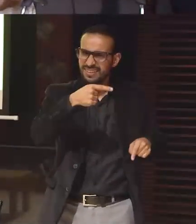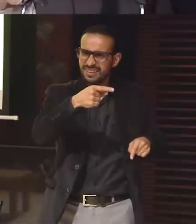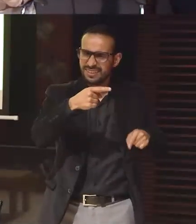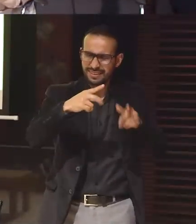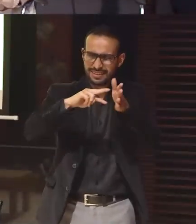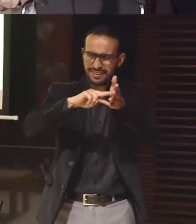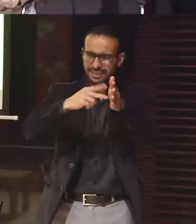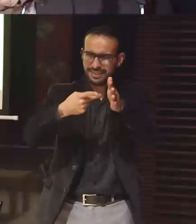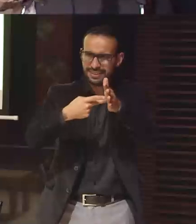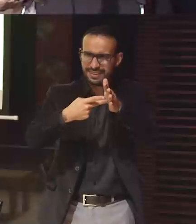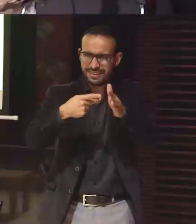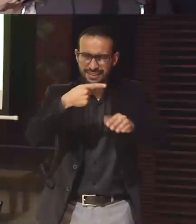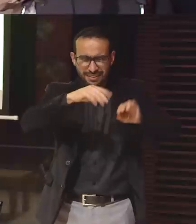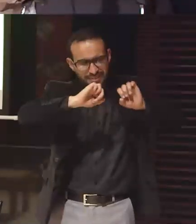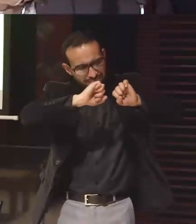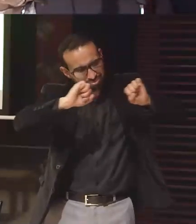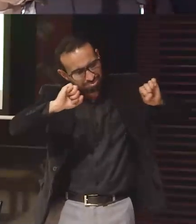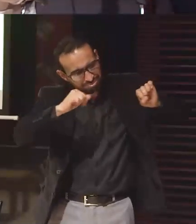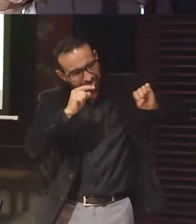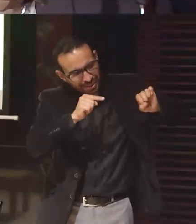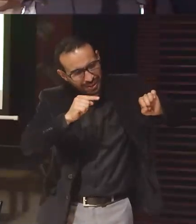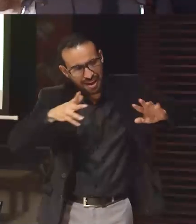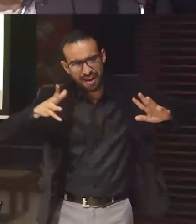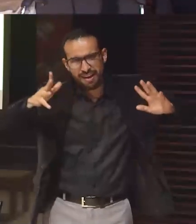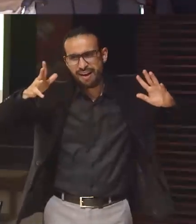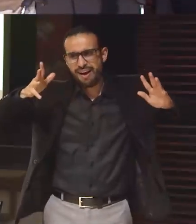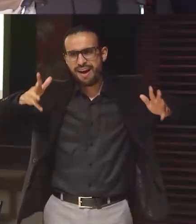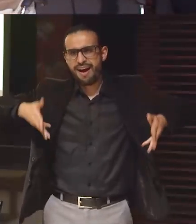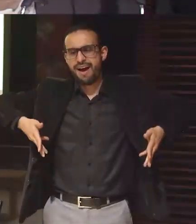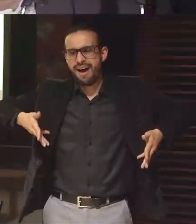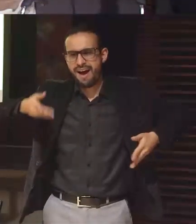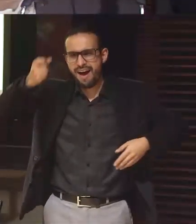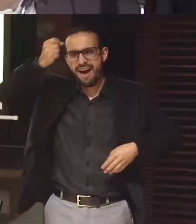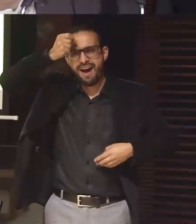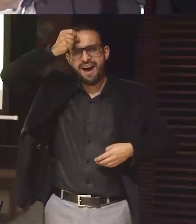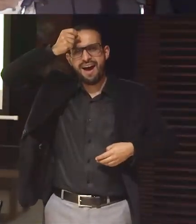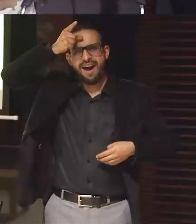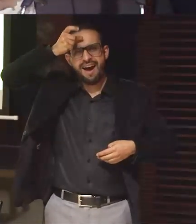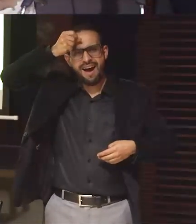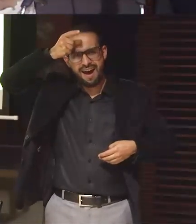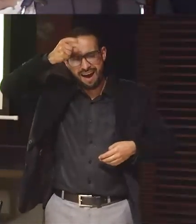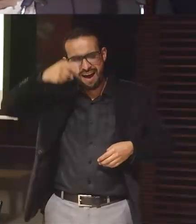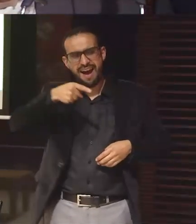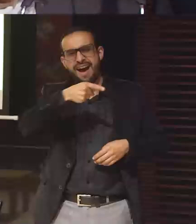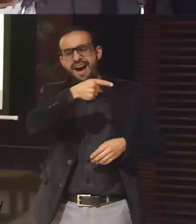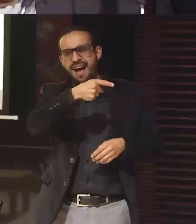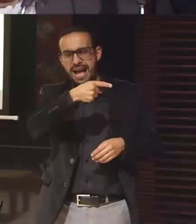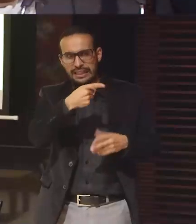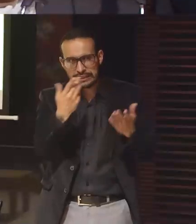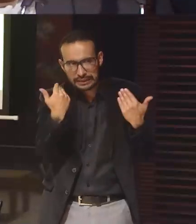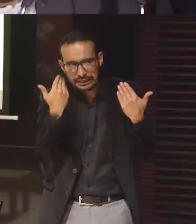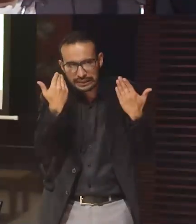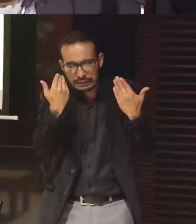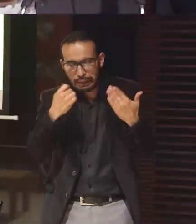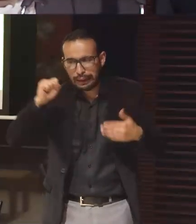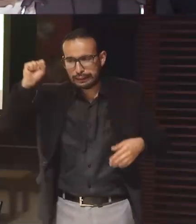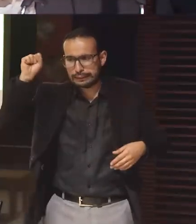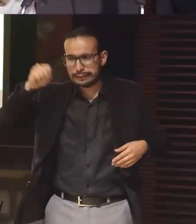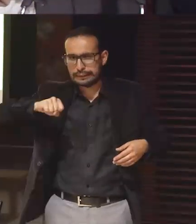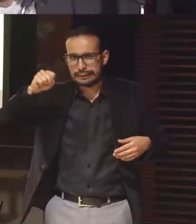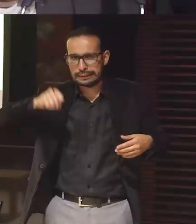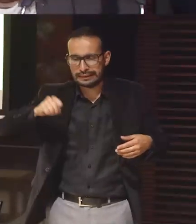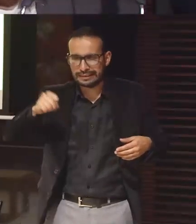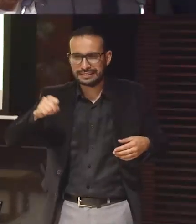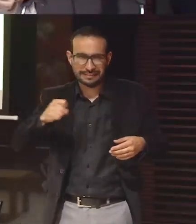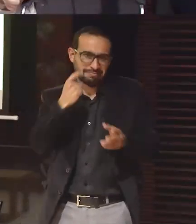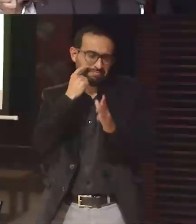todo lo que les introdujo Claudia, uno empieza a recuperar, digamos, el valor que tiene como entidad y como agente gestor. Yo siempre